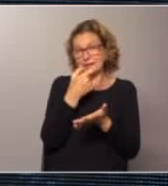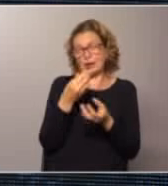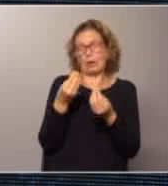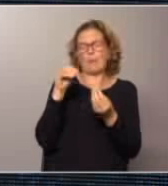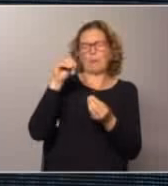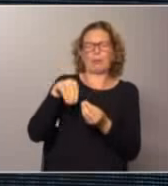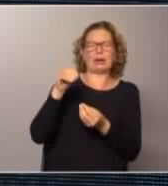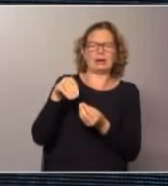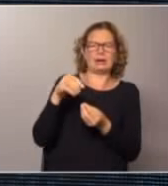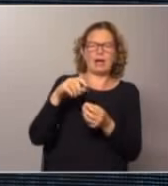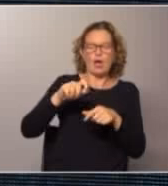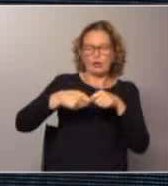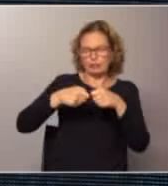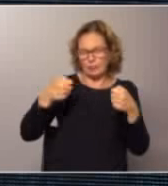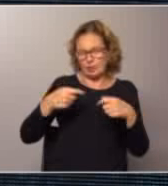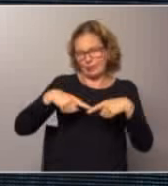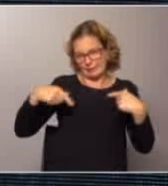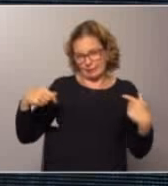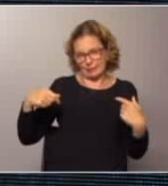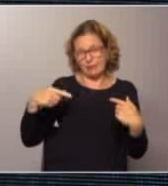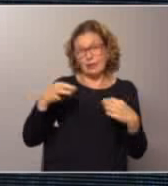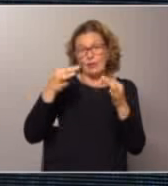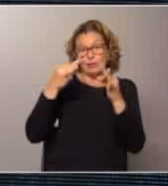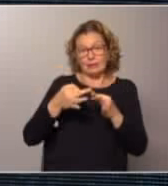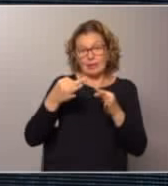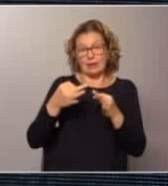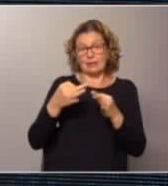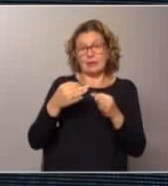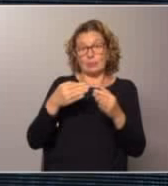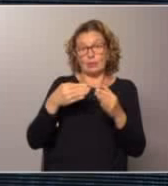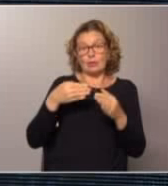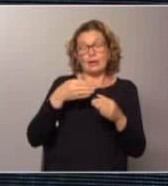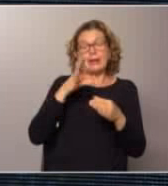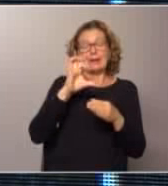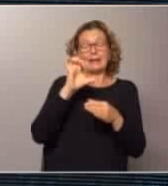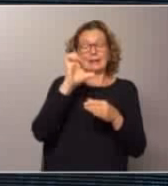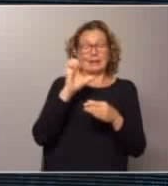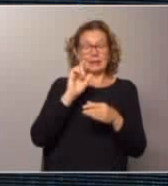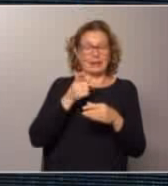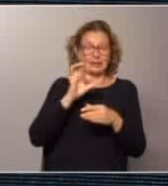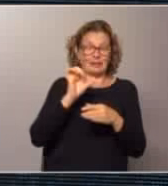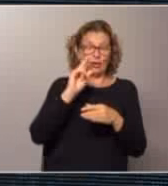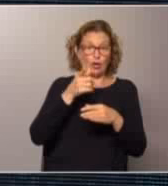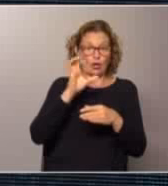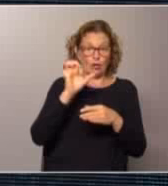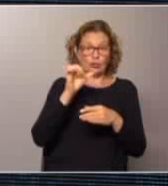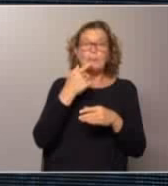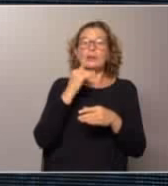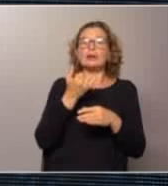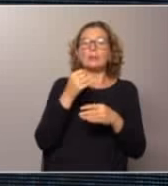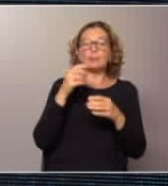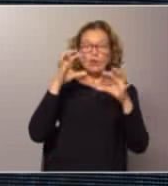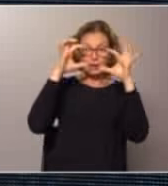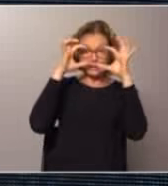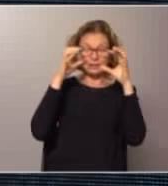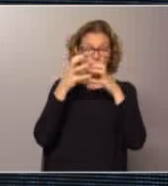porquería para de championes etcétera en realidad estamos atravesados los hijos no son otra cosa que como si fueran lentes de colores maneras